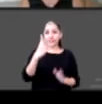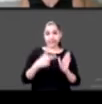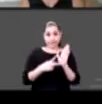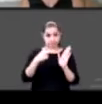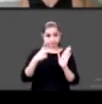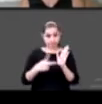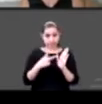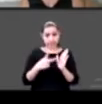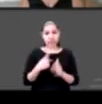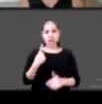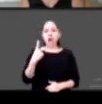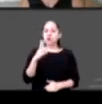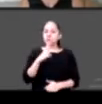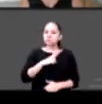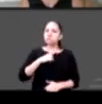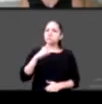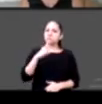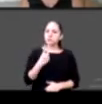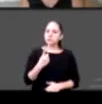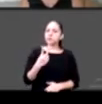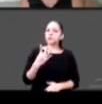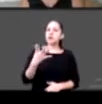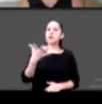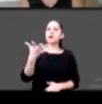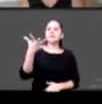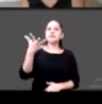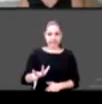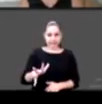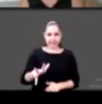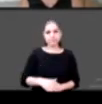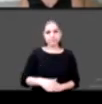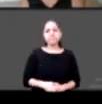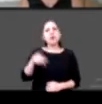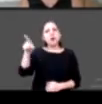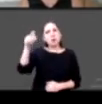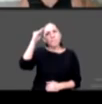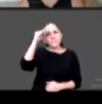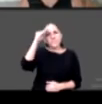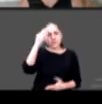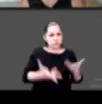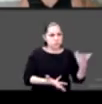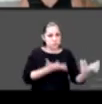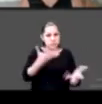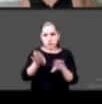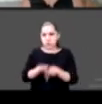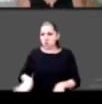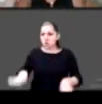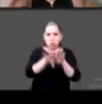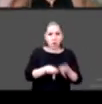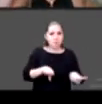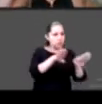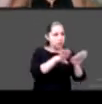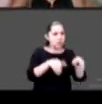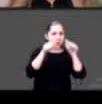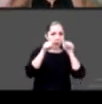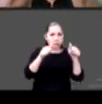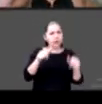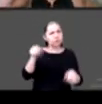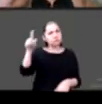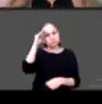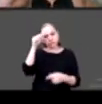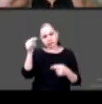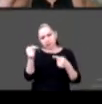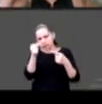10. Crea nuevas soluciones para atenderme y luego actúa.